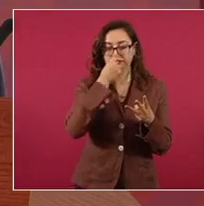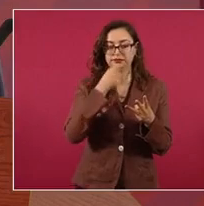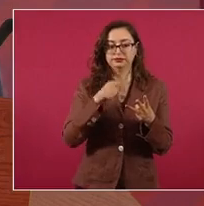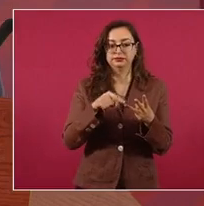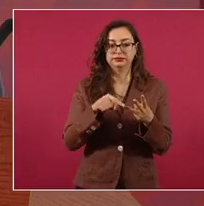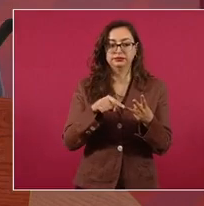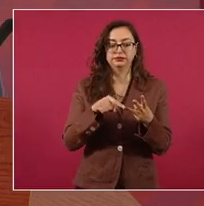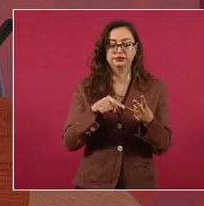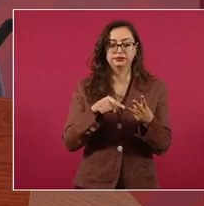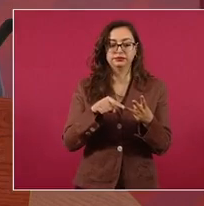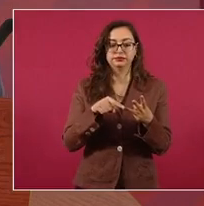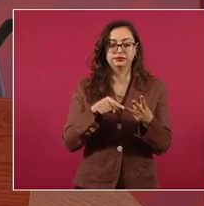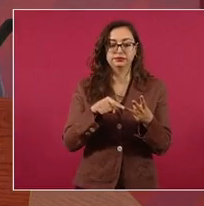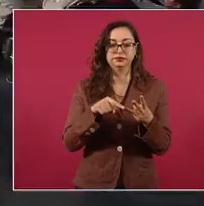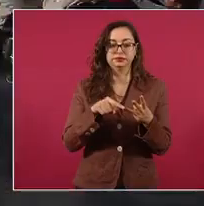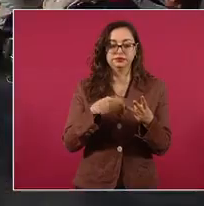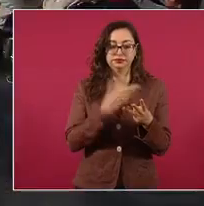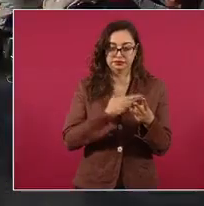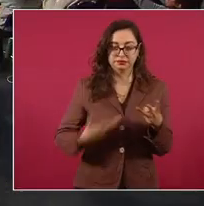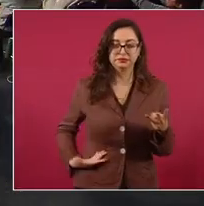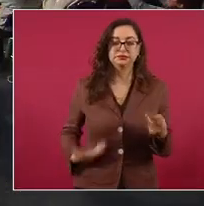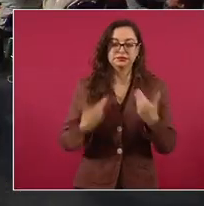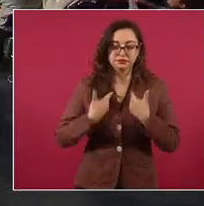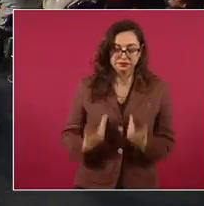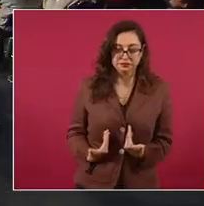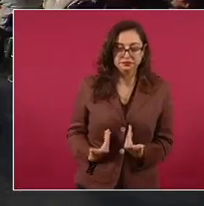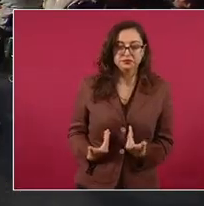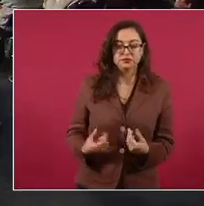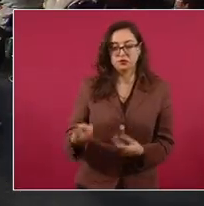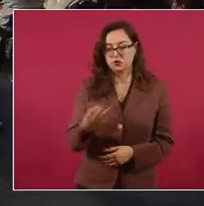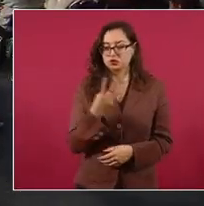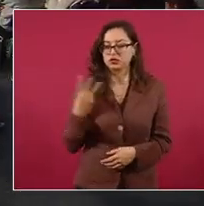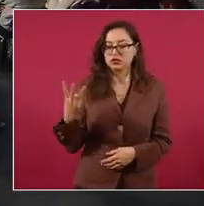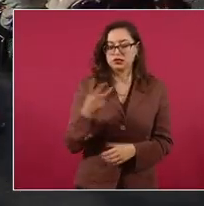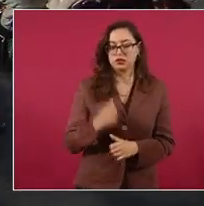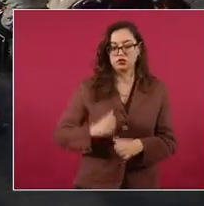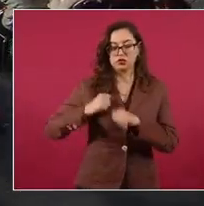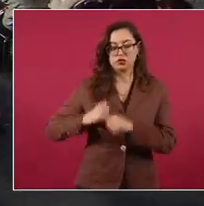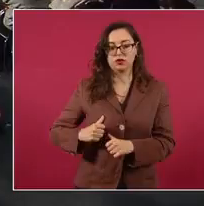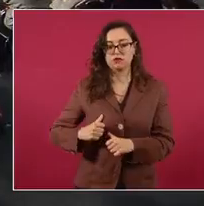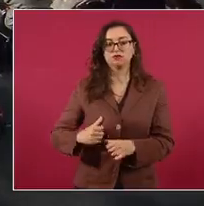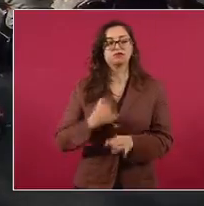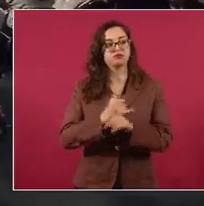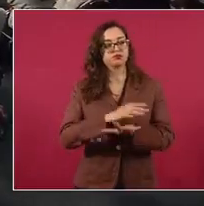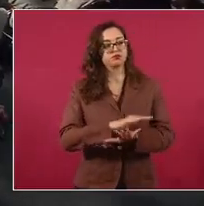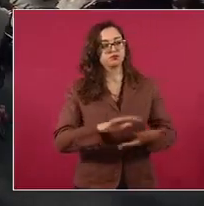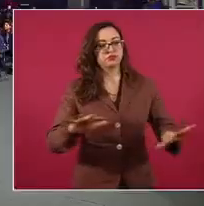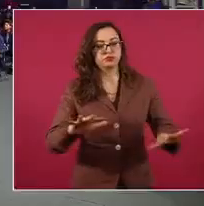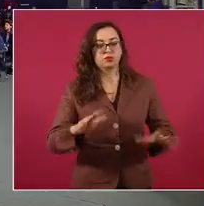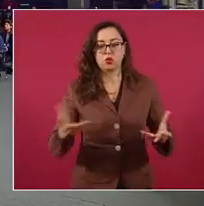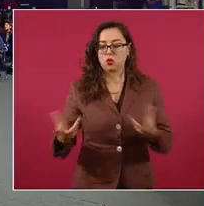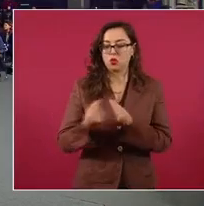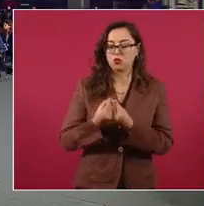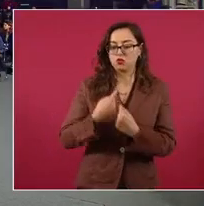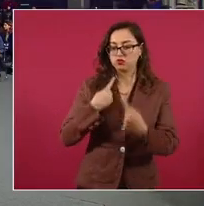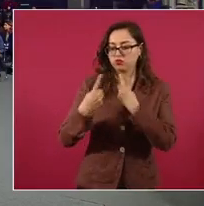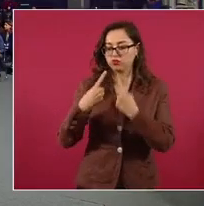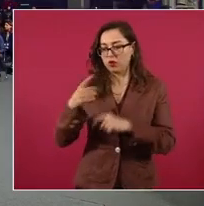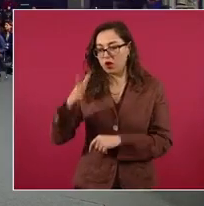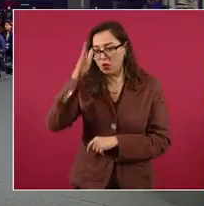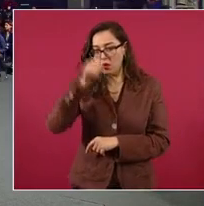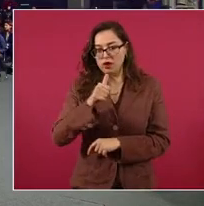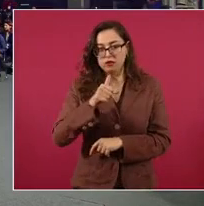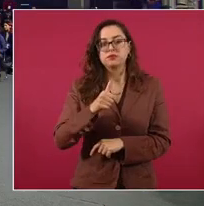con quien les está informando de actuar de manera conjunta, porque si